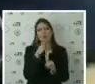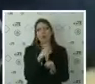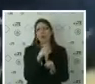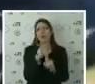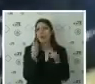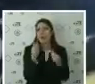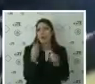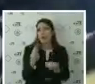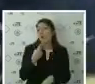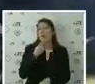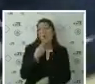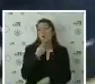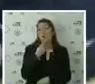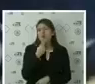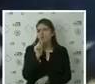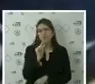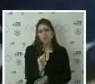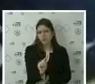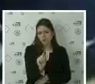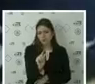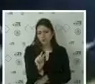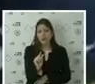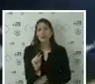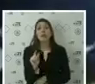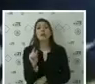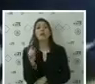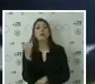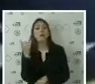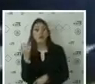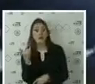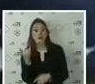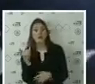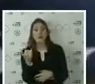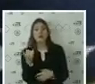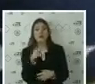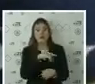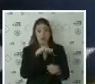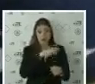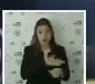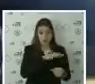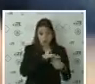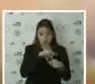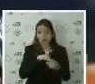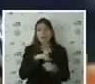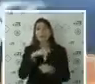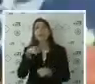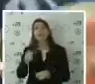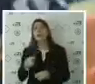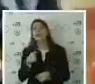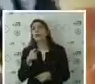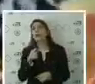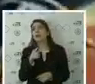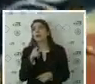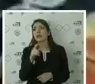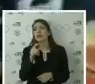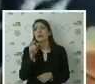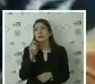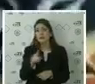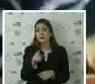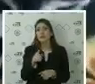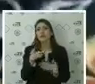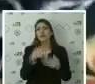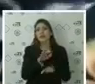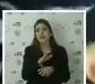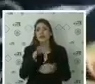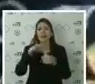practicado. Y en el ámbito democrático pues respecto a las